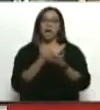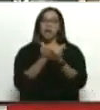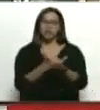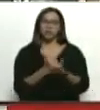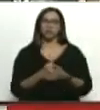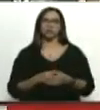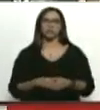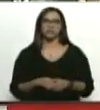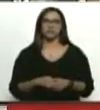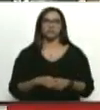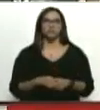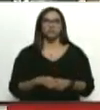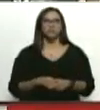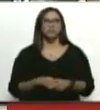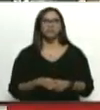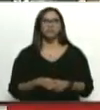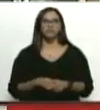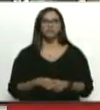Los privilegios.